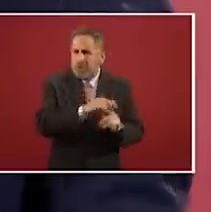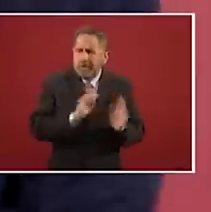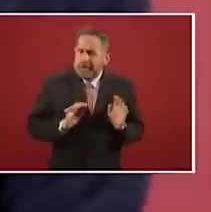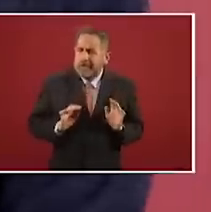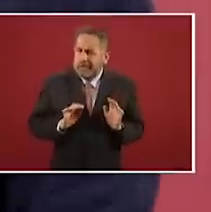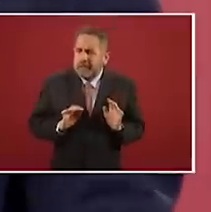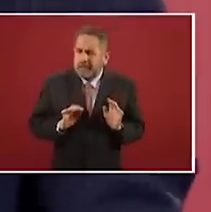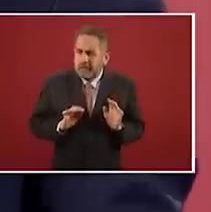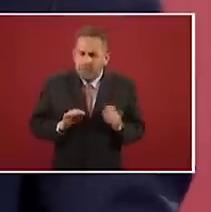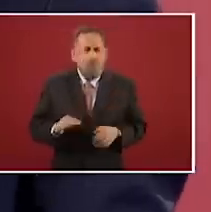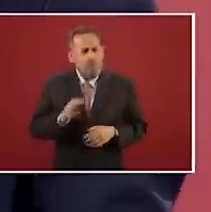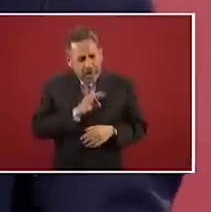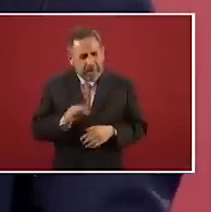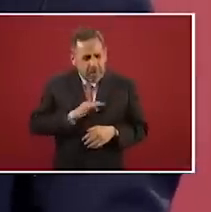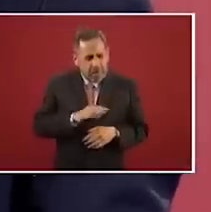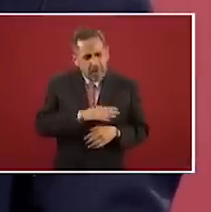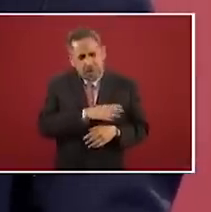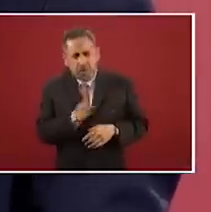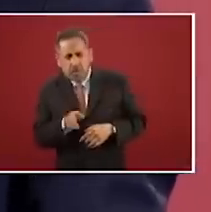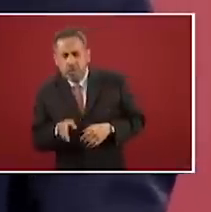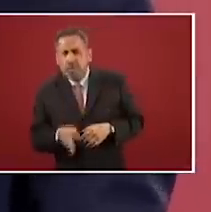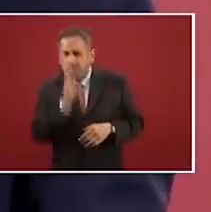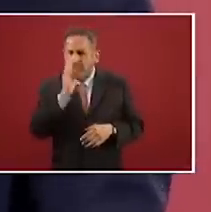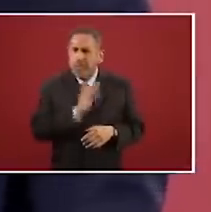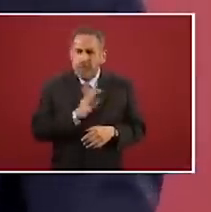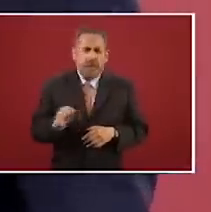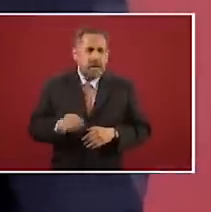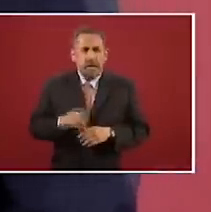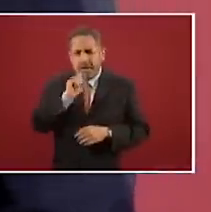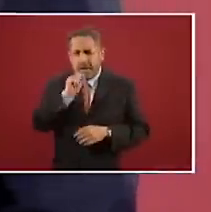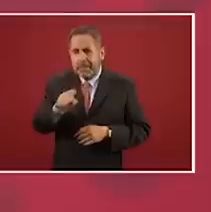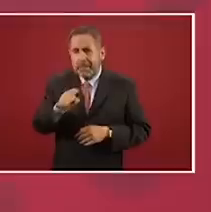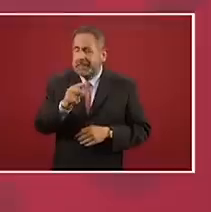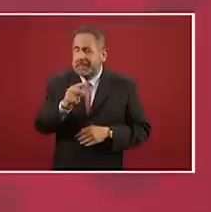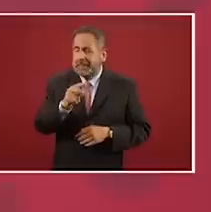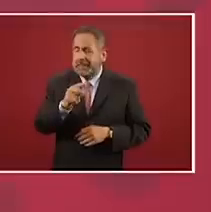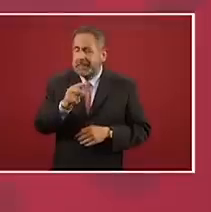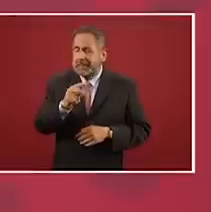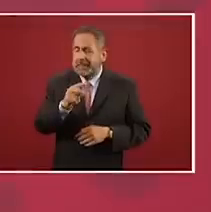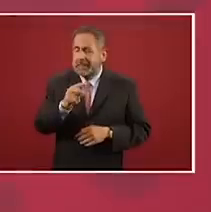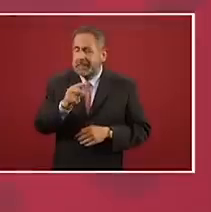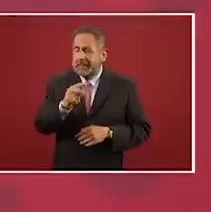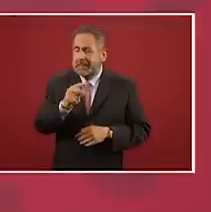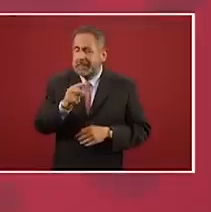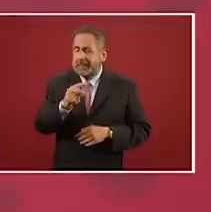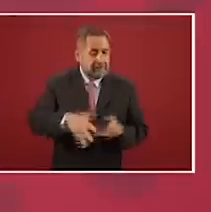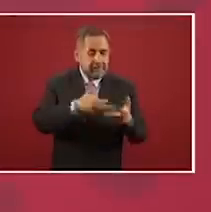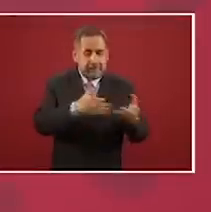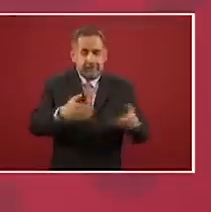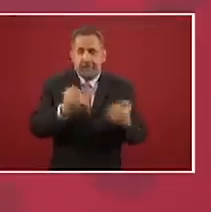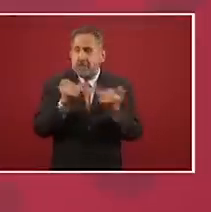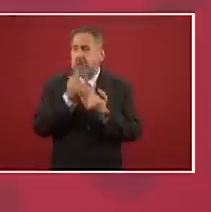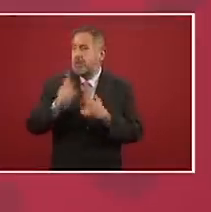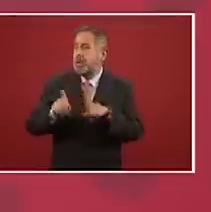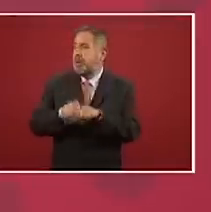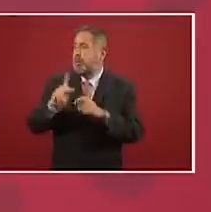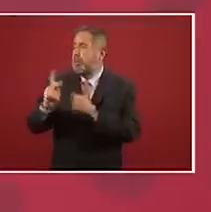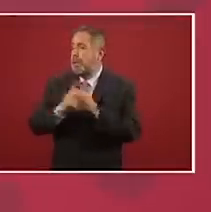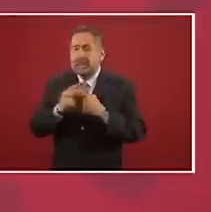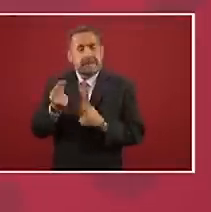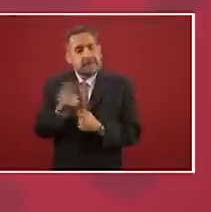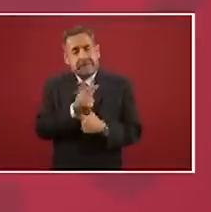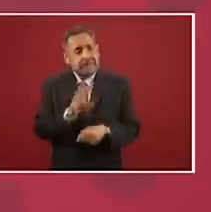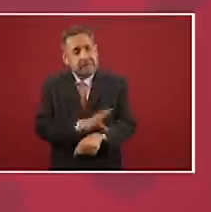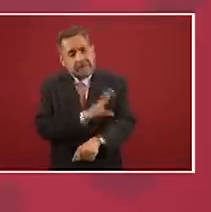y se puede, porque además necesitamos en esa zona, como en todo el país, la energía